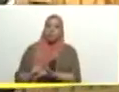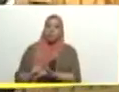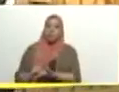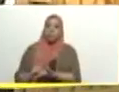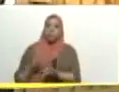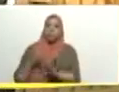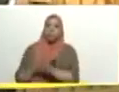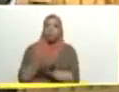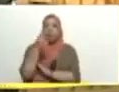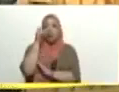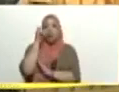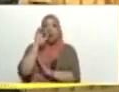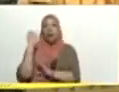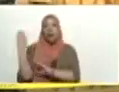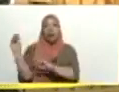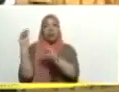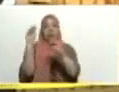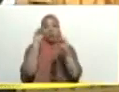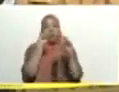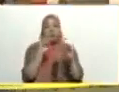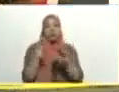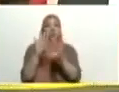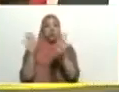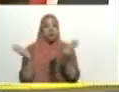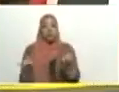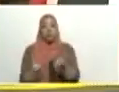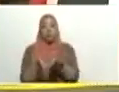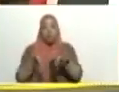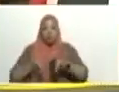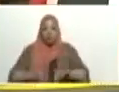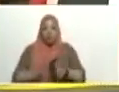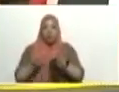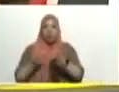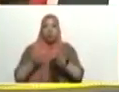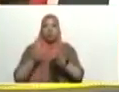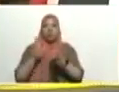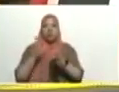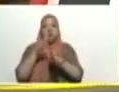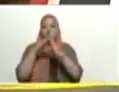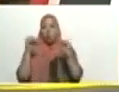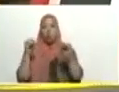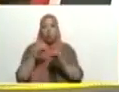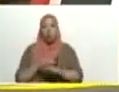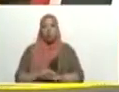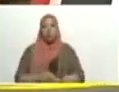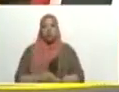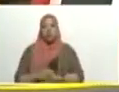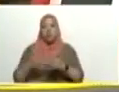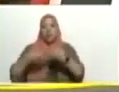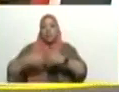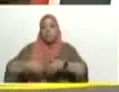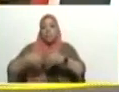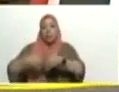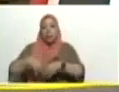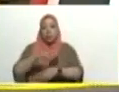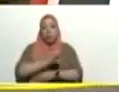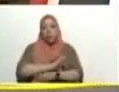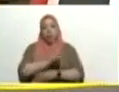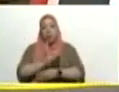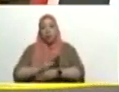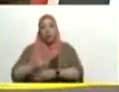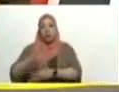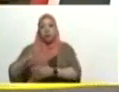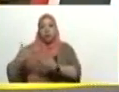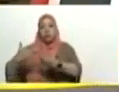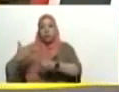Que lo sepa el mundo. Que lo sepan los nacidos y los que están por nacer. Petrocaribe vuelve. Y la